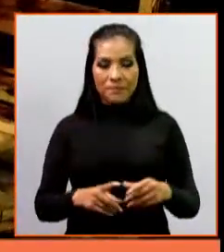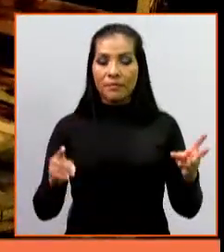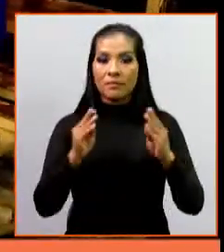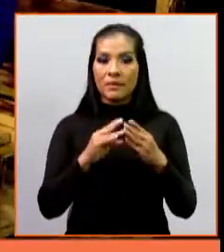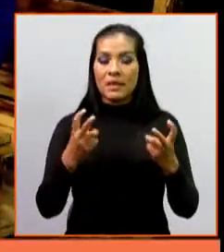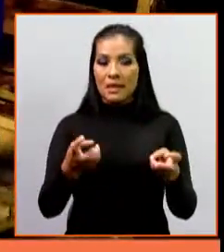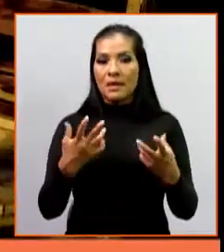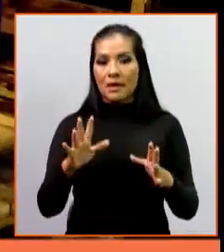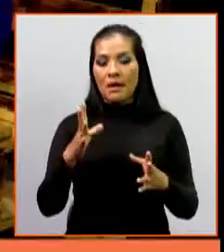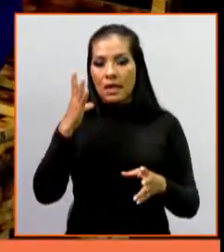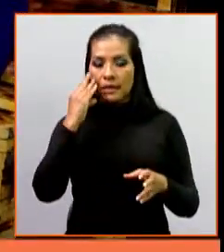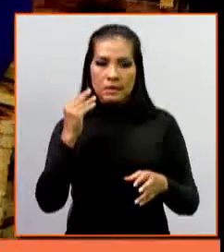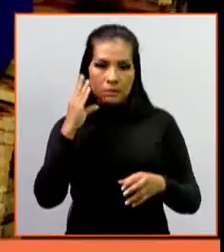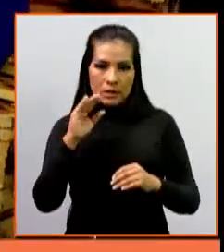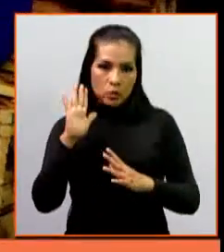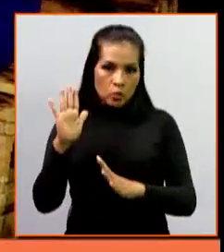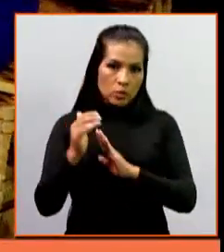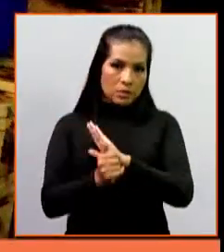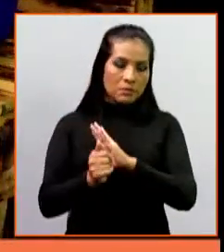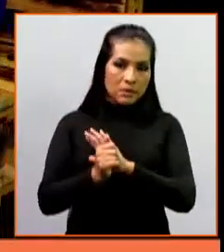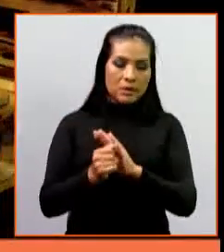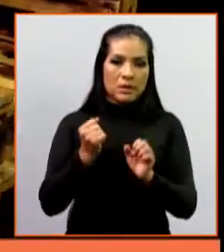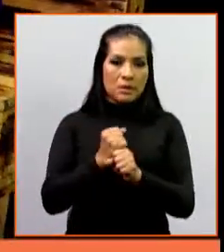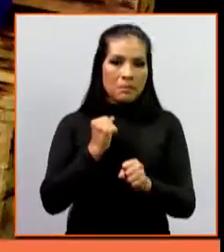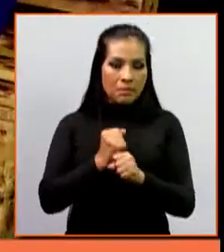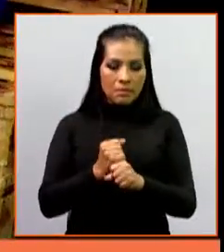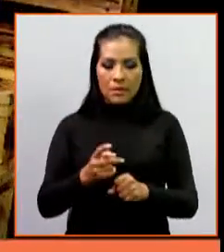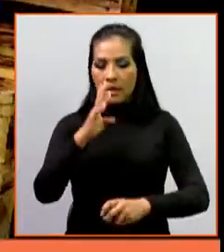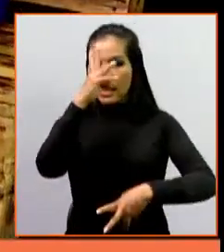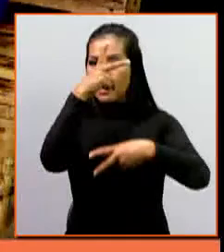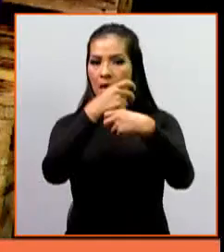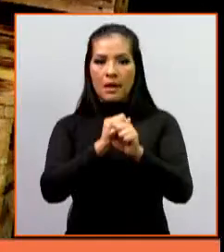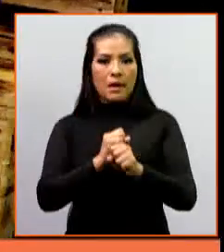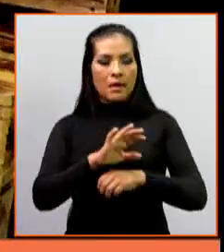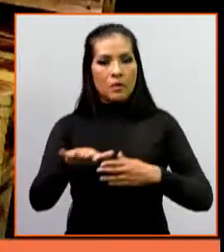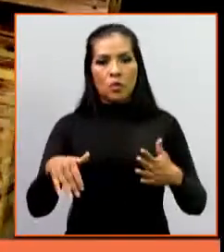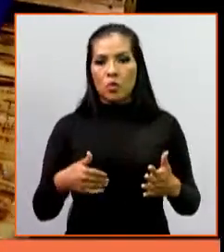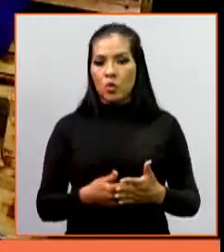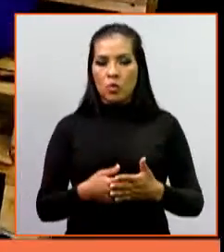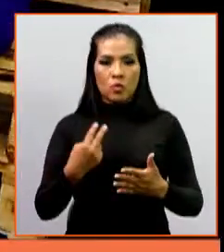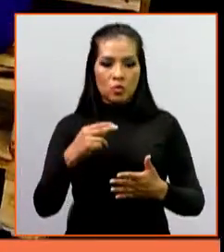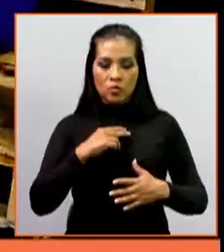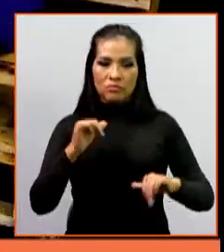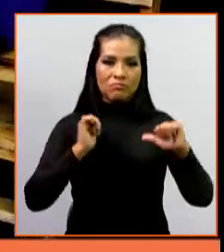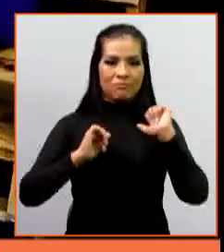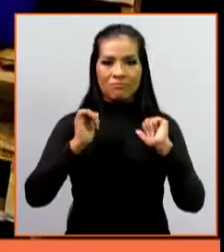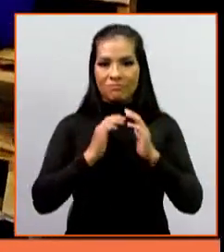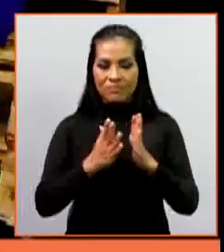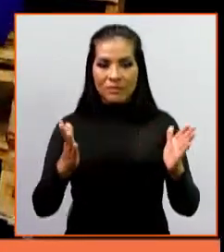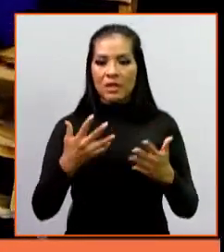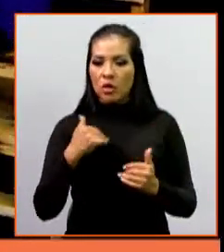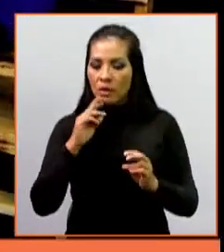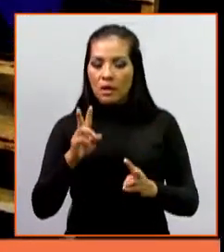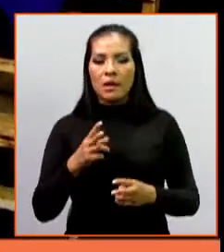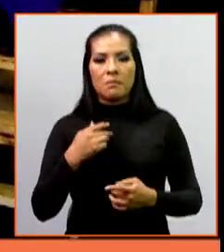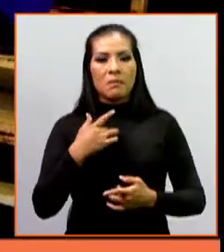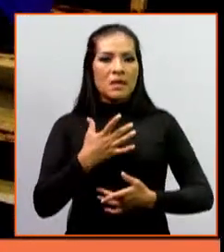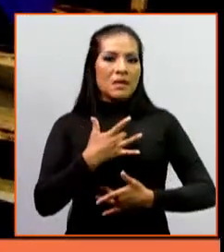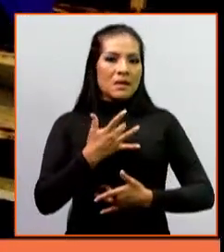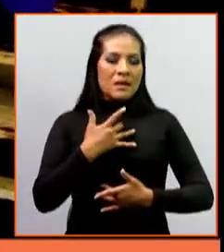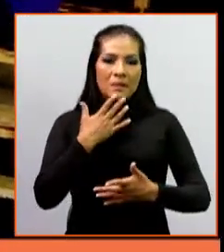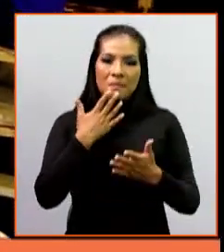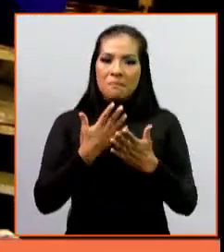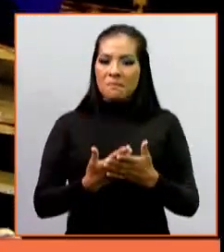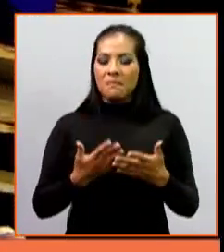de verla y el proceso de creación de esta obra también nos llamó a mí particularmente la atención,